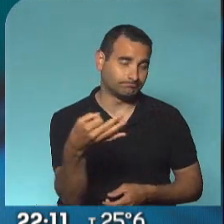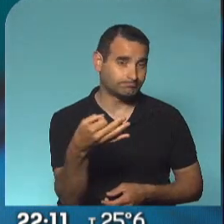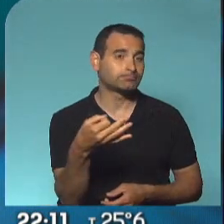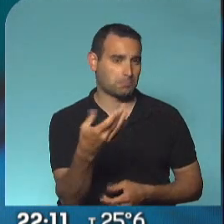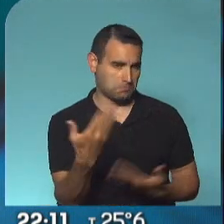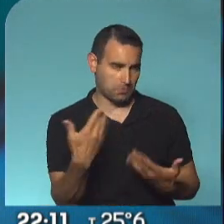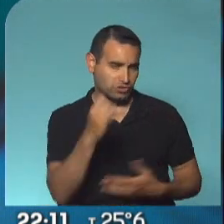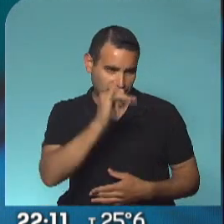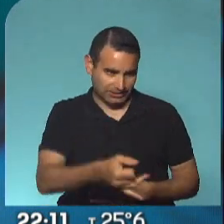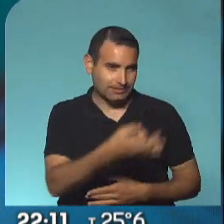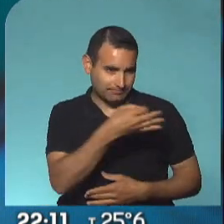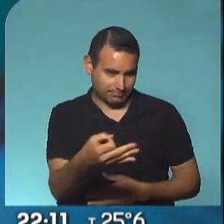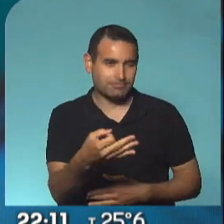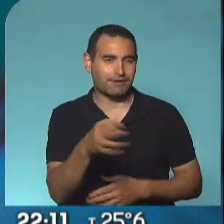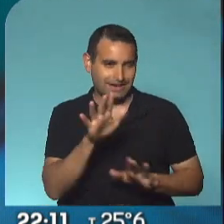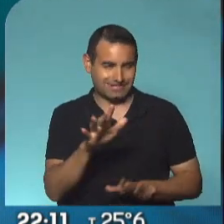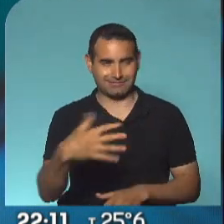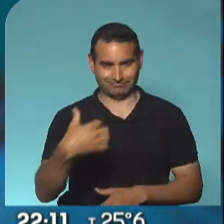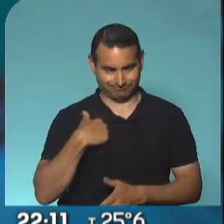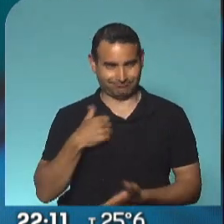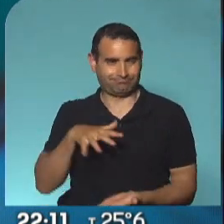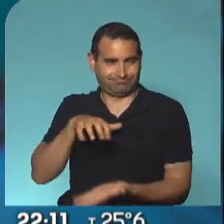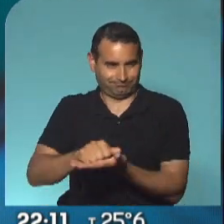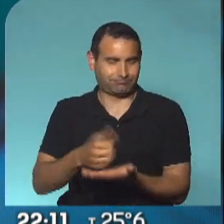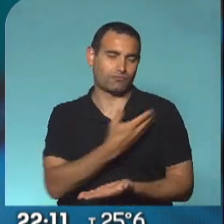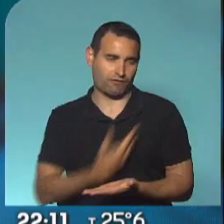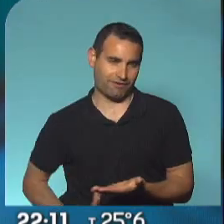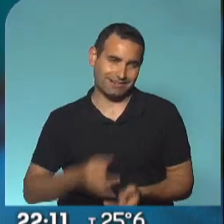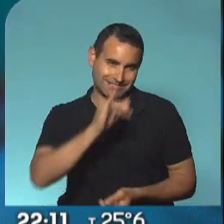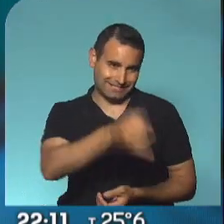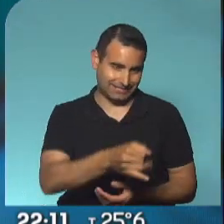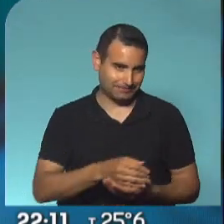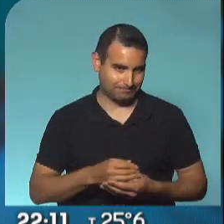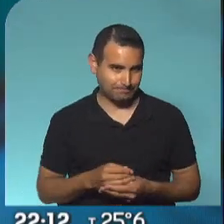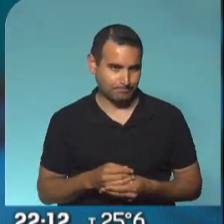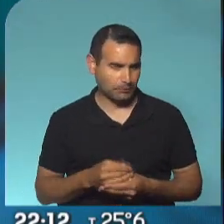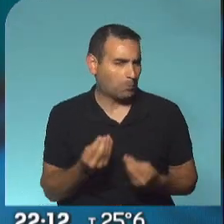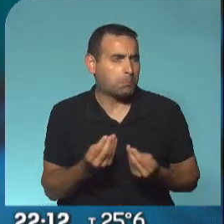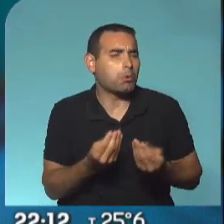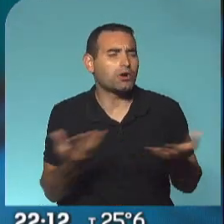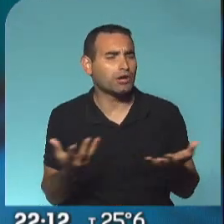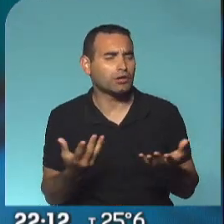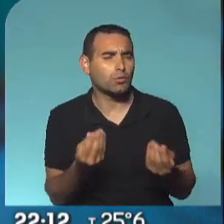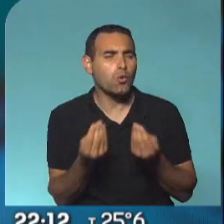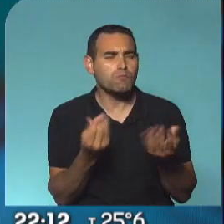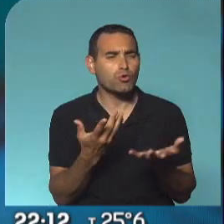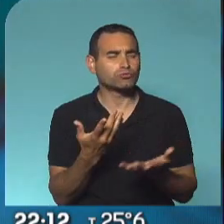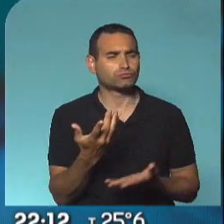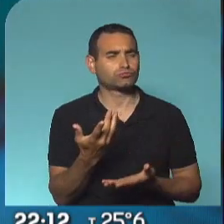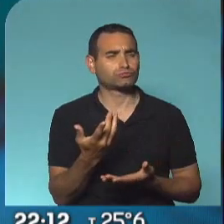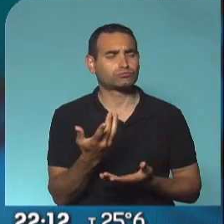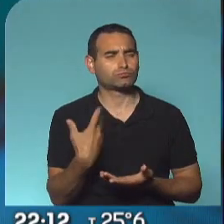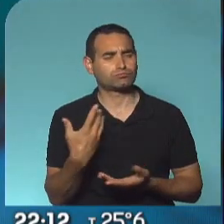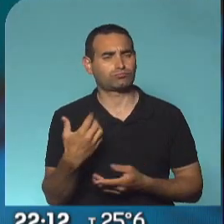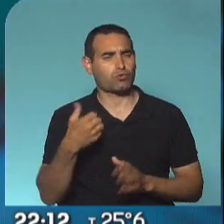se puede, sino que debe ser inscripta en la categoría golpe de Estado. ¿Por qué y por qué decimos que